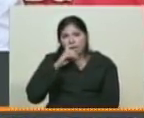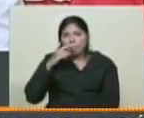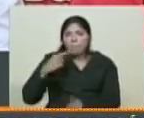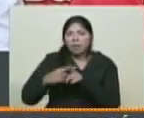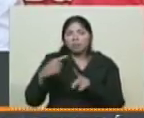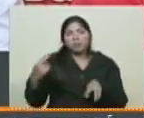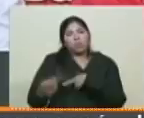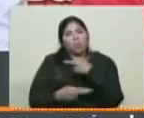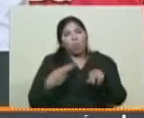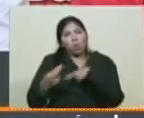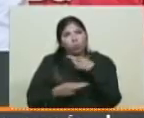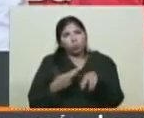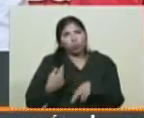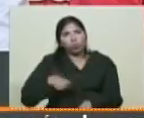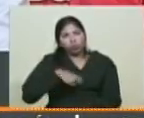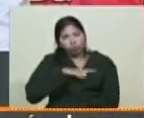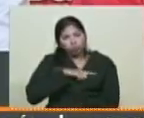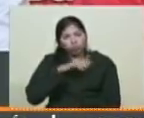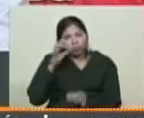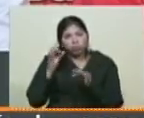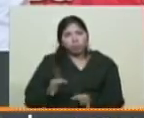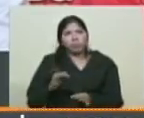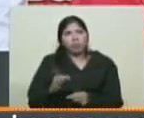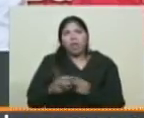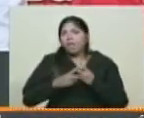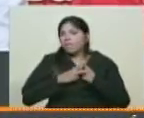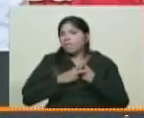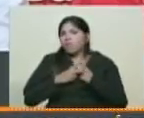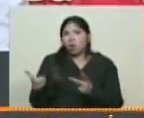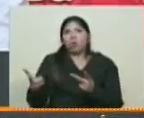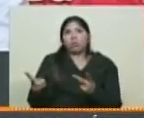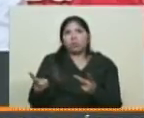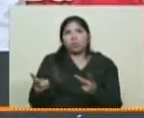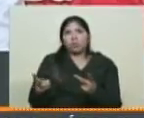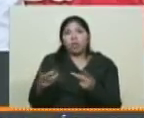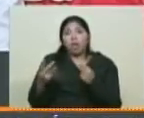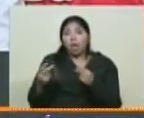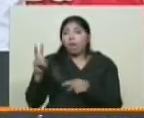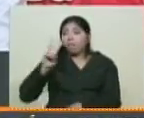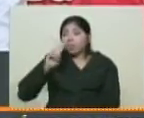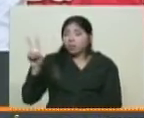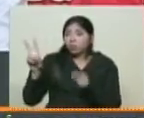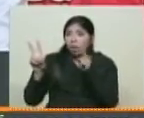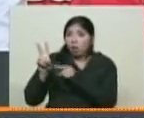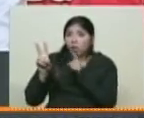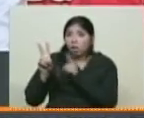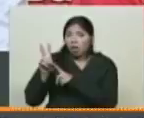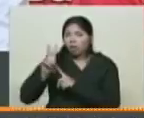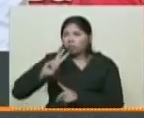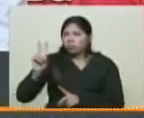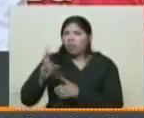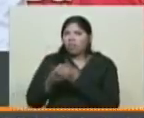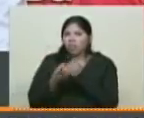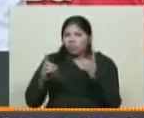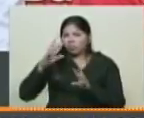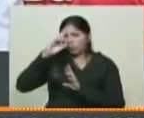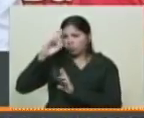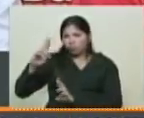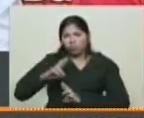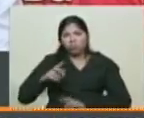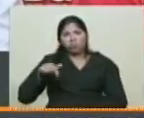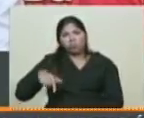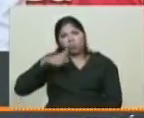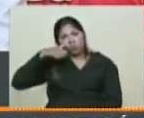Revolución Bolivariana, nosotros vamos con la buena voluntad de que sea Venezuela, de que sea la democracia y el respeto al pueblo